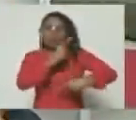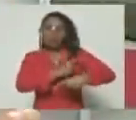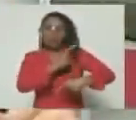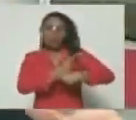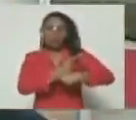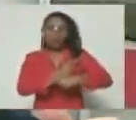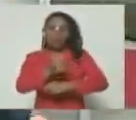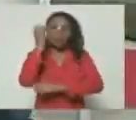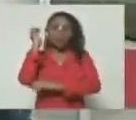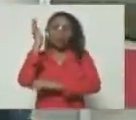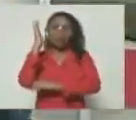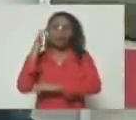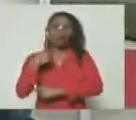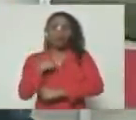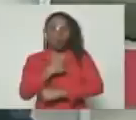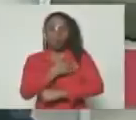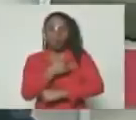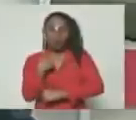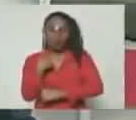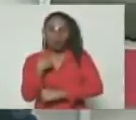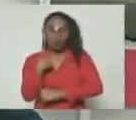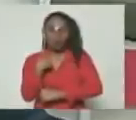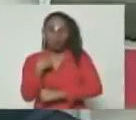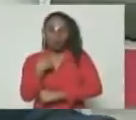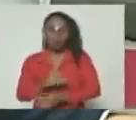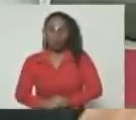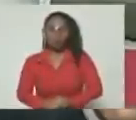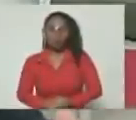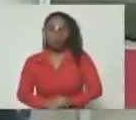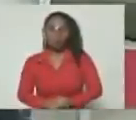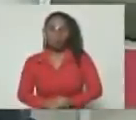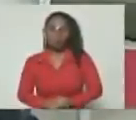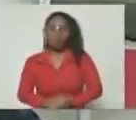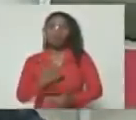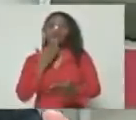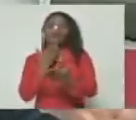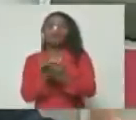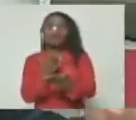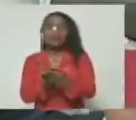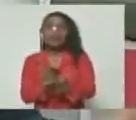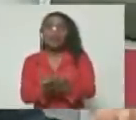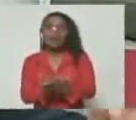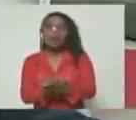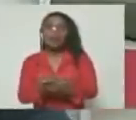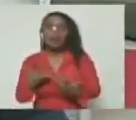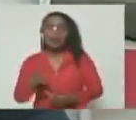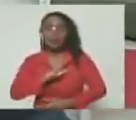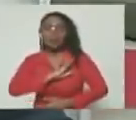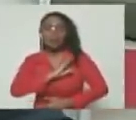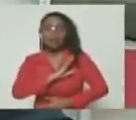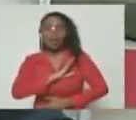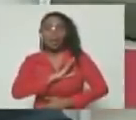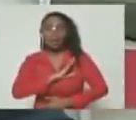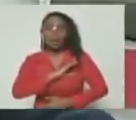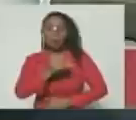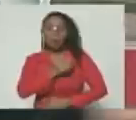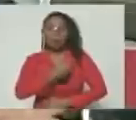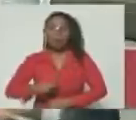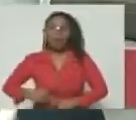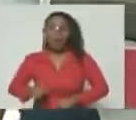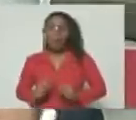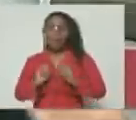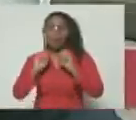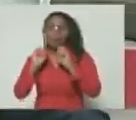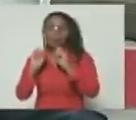del Parlamento, me atrevo aquí entonces a solicitar que tengamos, presidente Rodríguez, la oportunidad